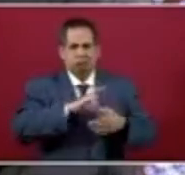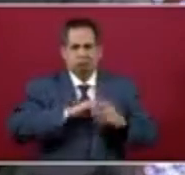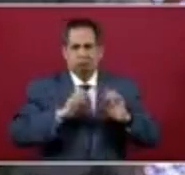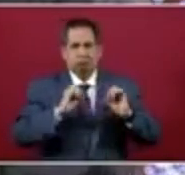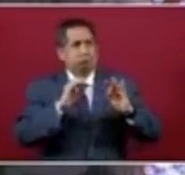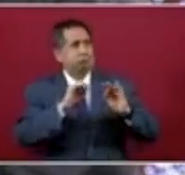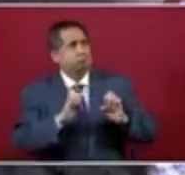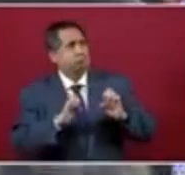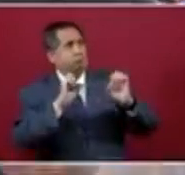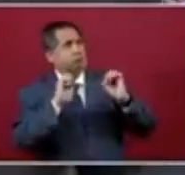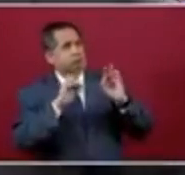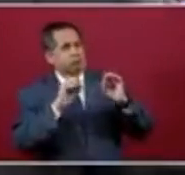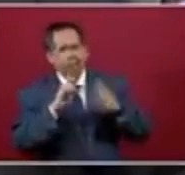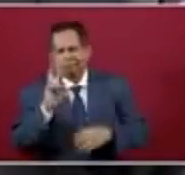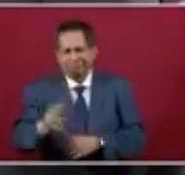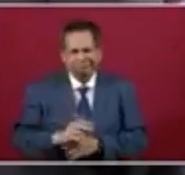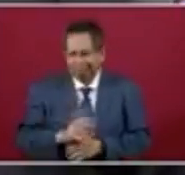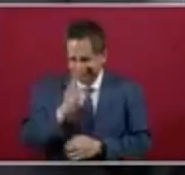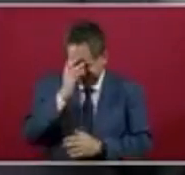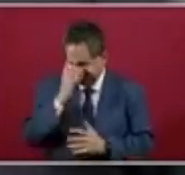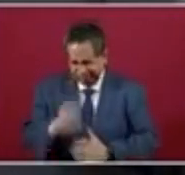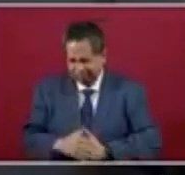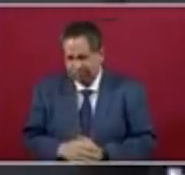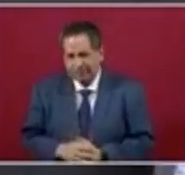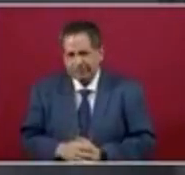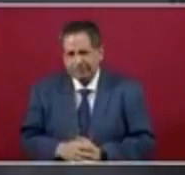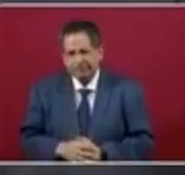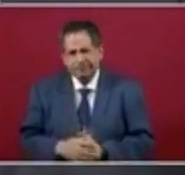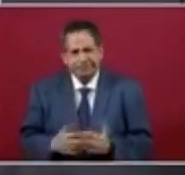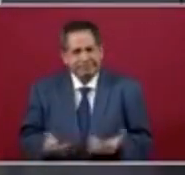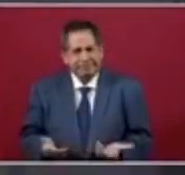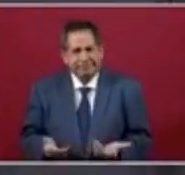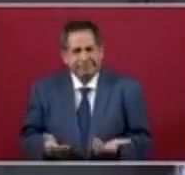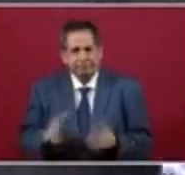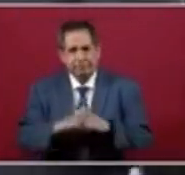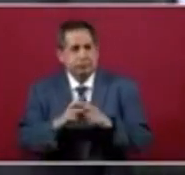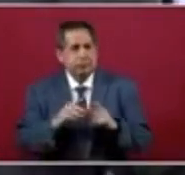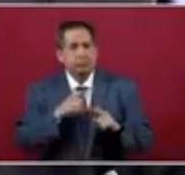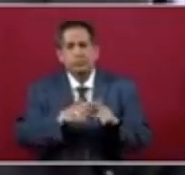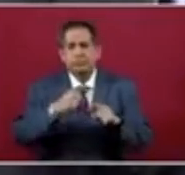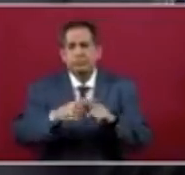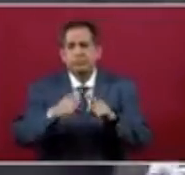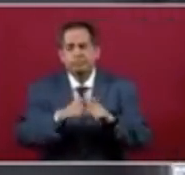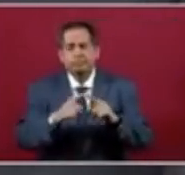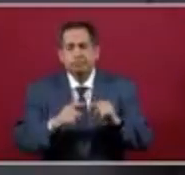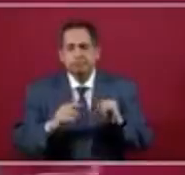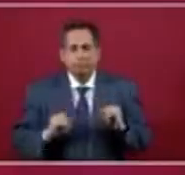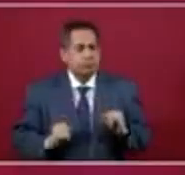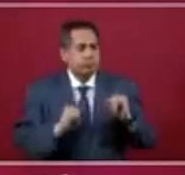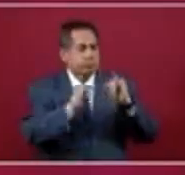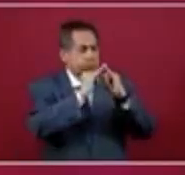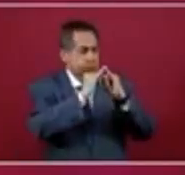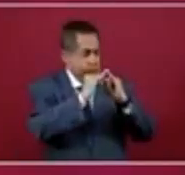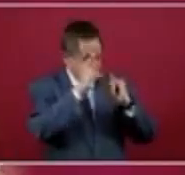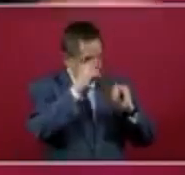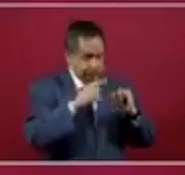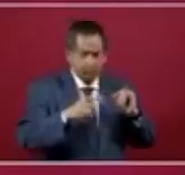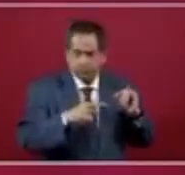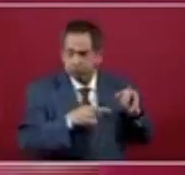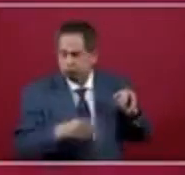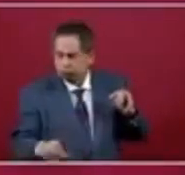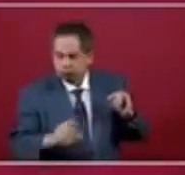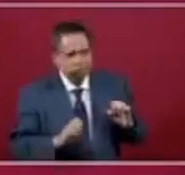oficinas? Es una vergüenza que hay instituciones para atender a los pobres que